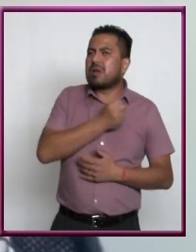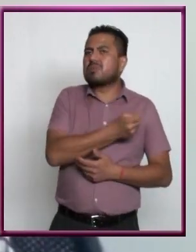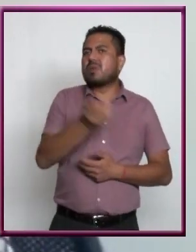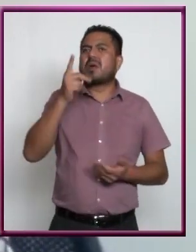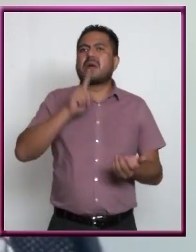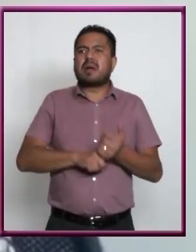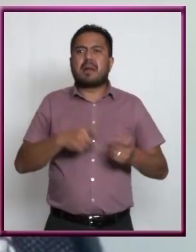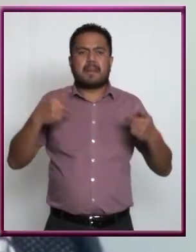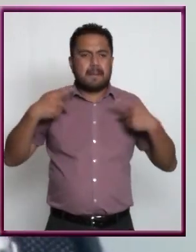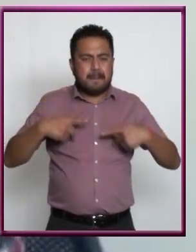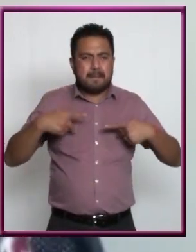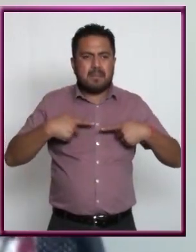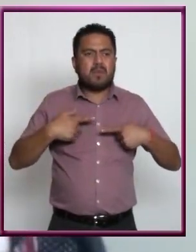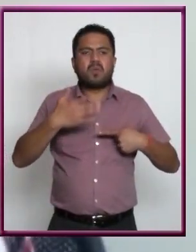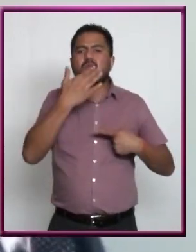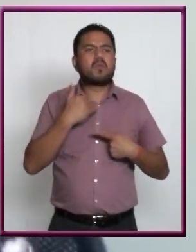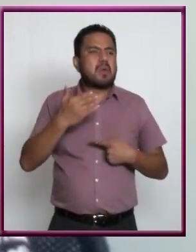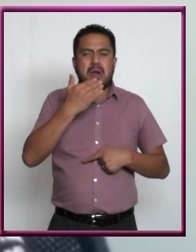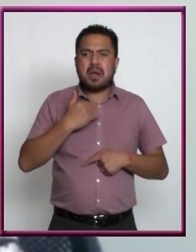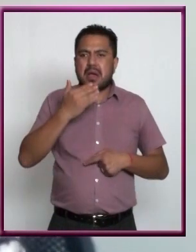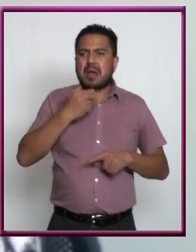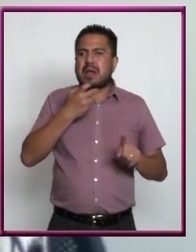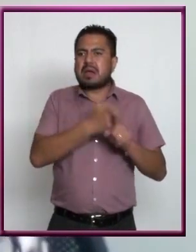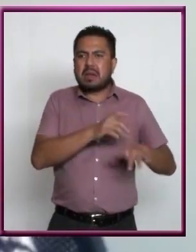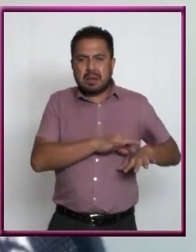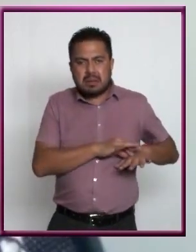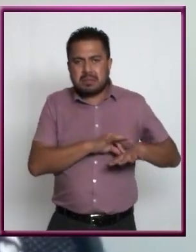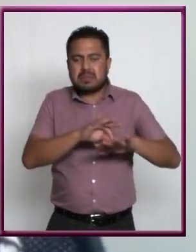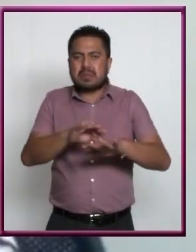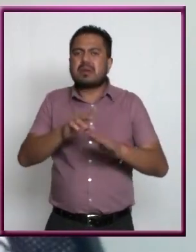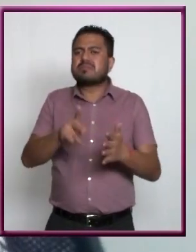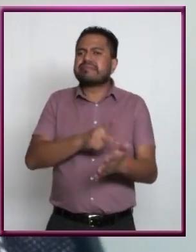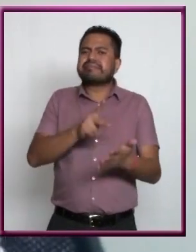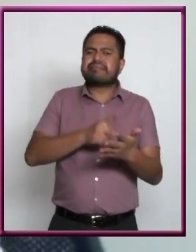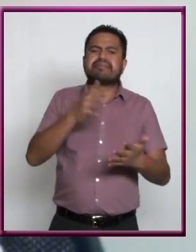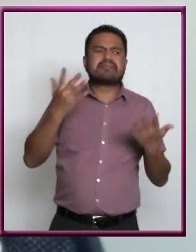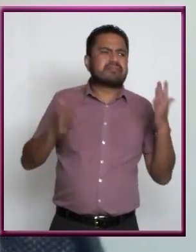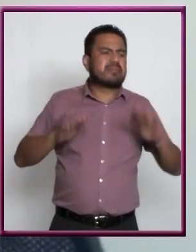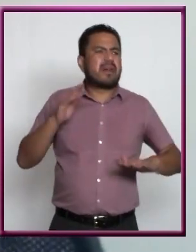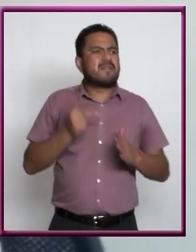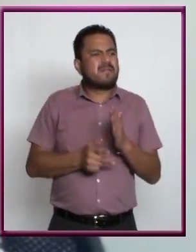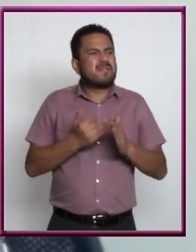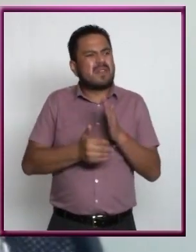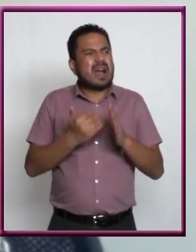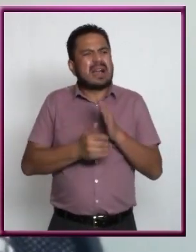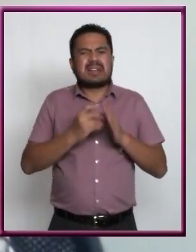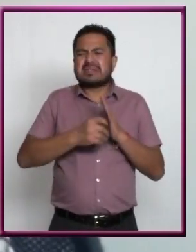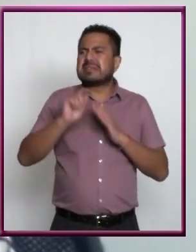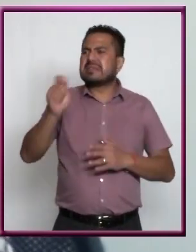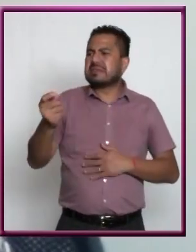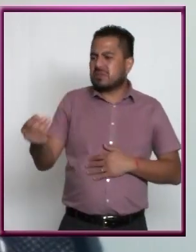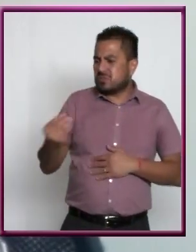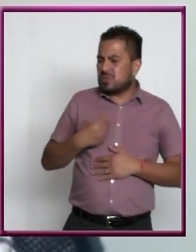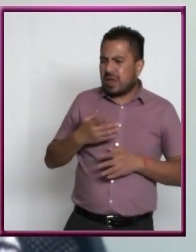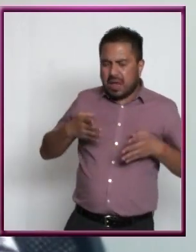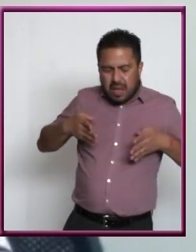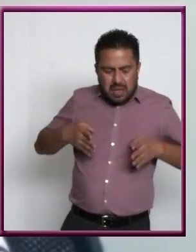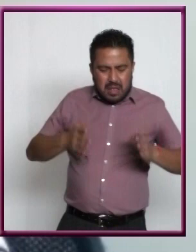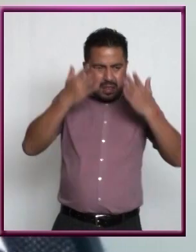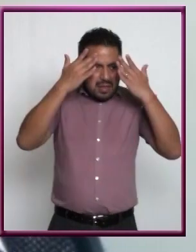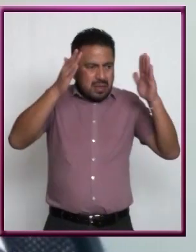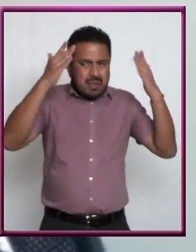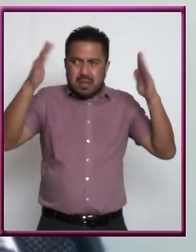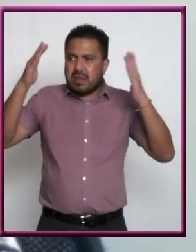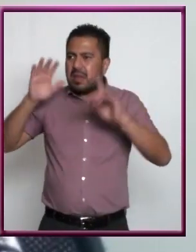gente que no ha tenido, ¿no?, esa guía. Muchas veces lo que hace falta es que te den un poco el camino para